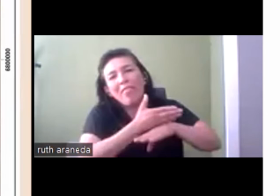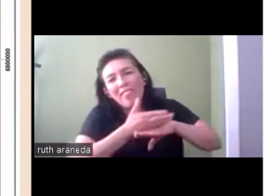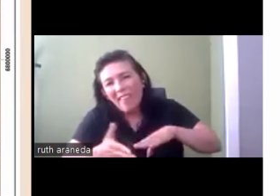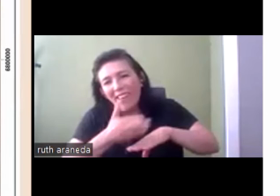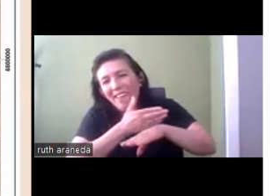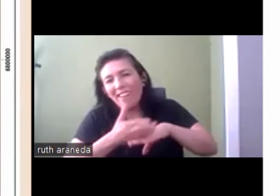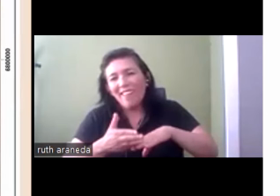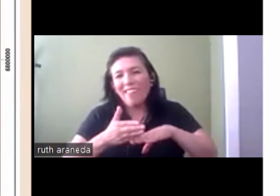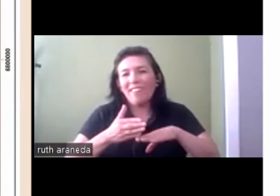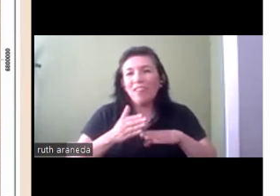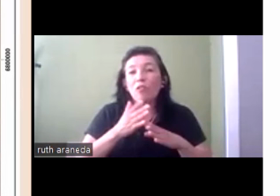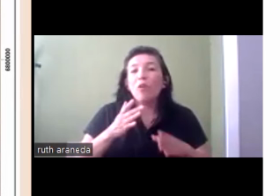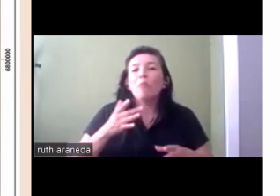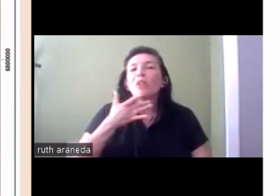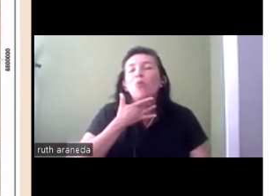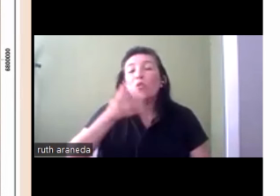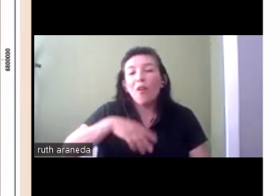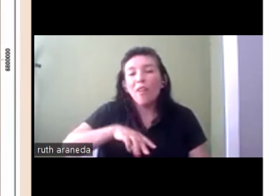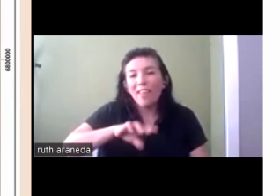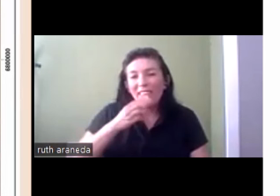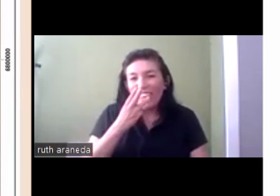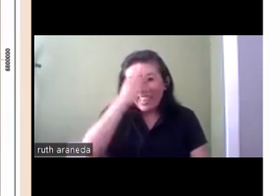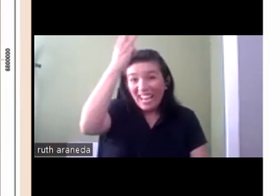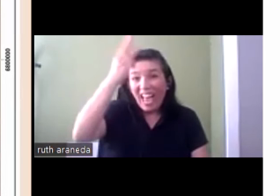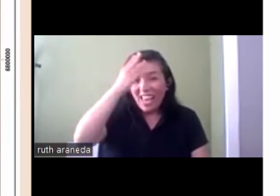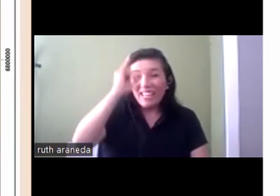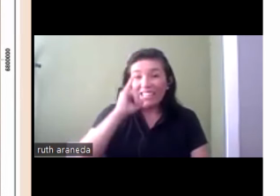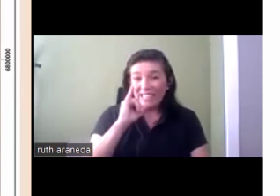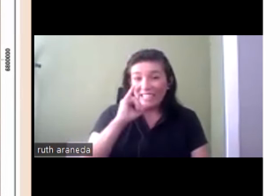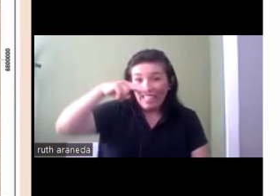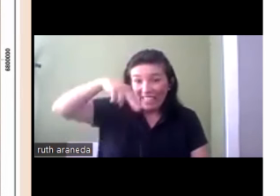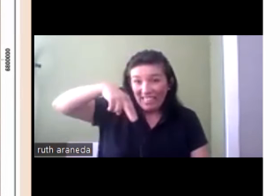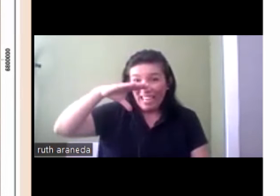con la llegada del Inca y,